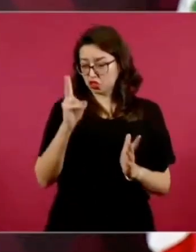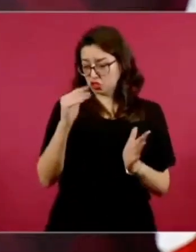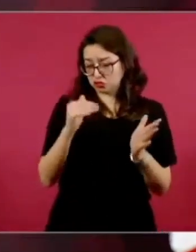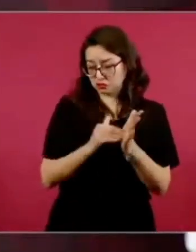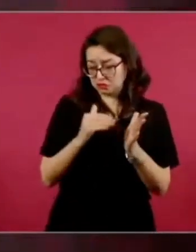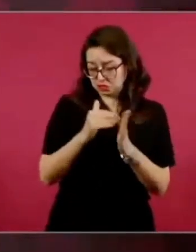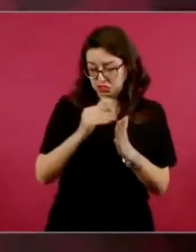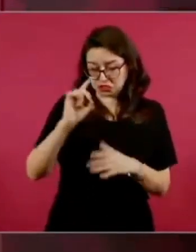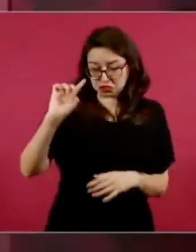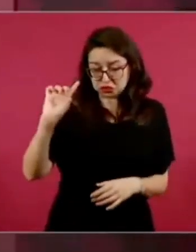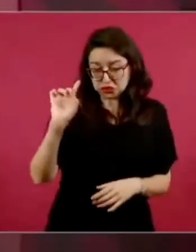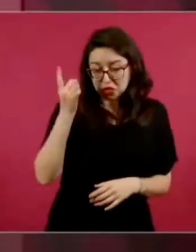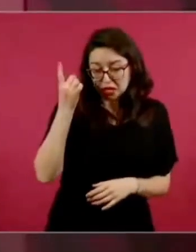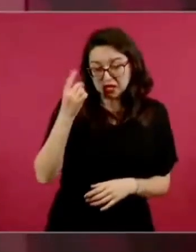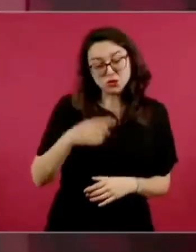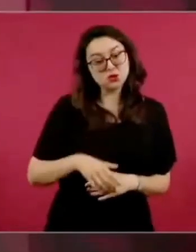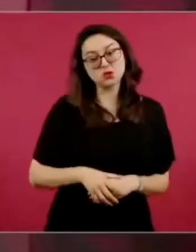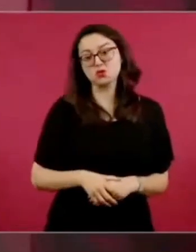2,000 millones,